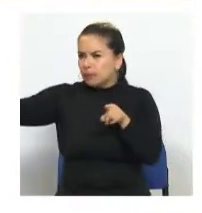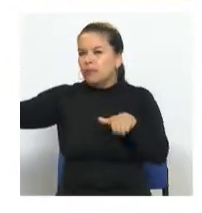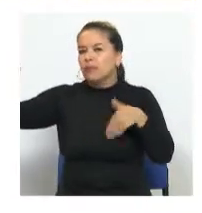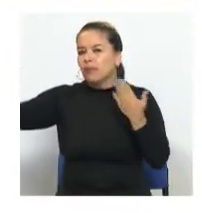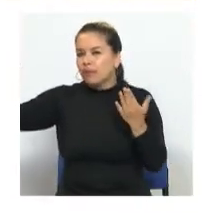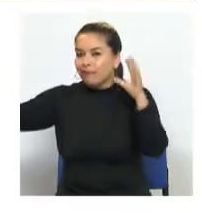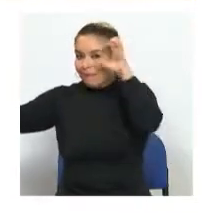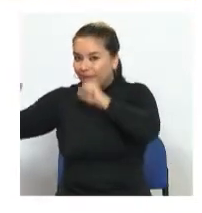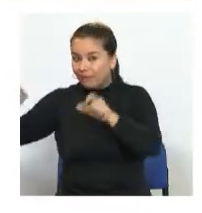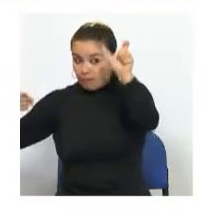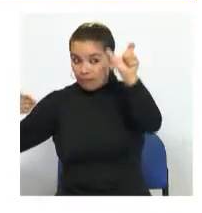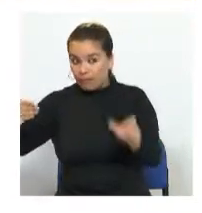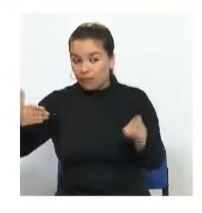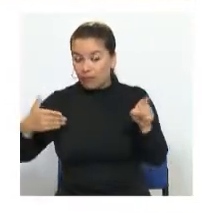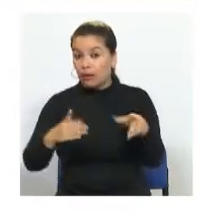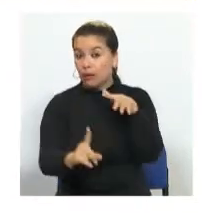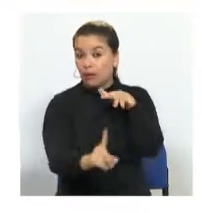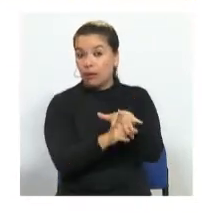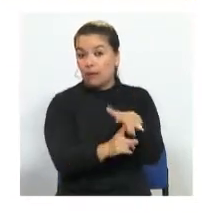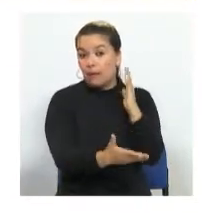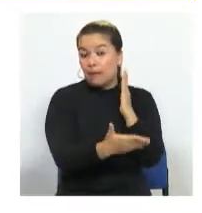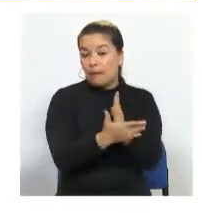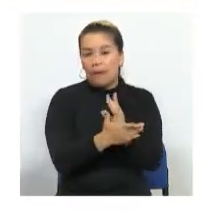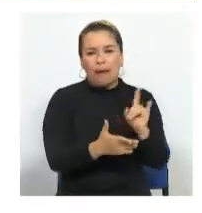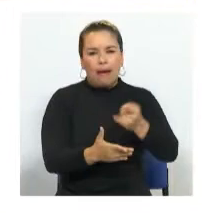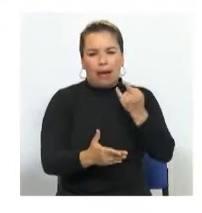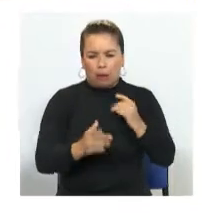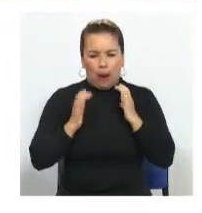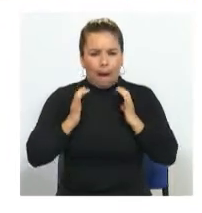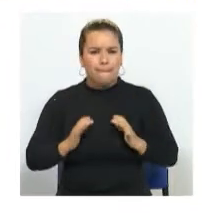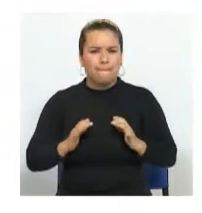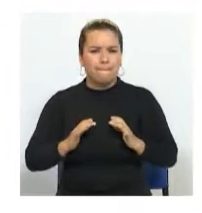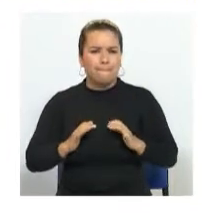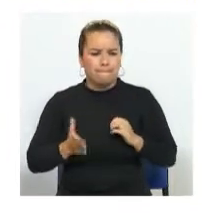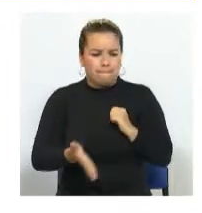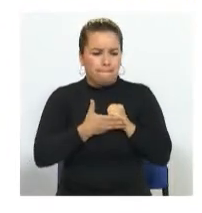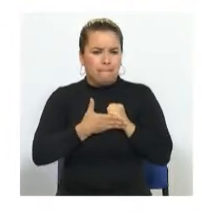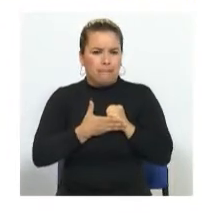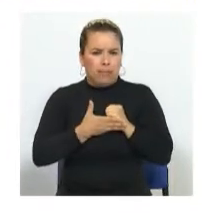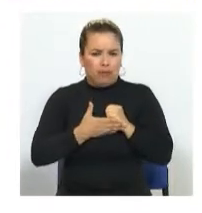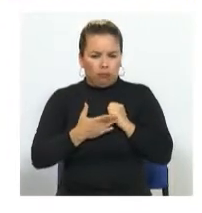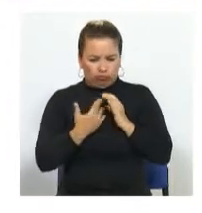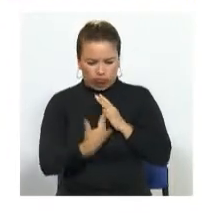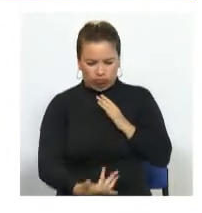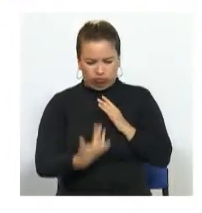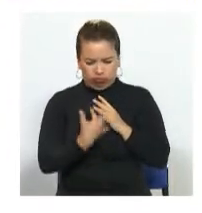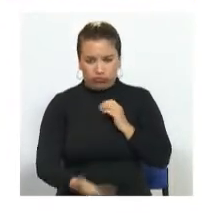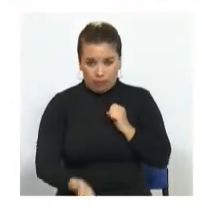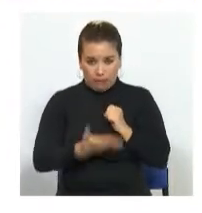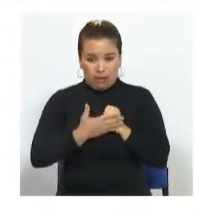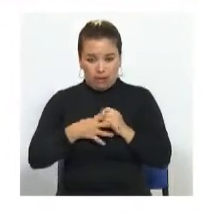o no obstruida alguna de sus arterias que le dan sangre al propio corazón, que son las que se denominan